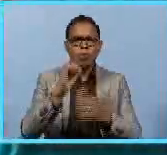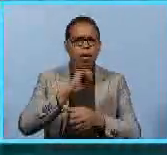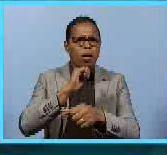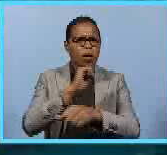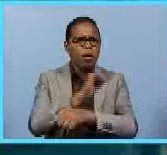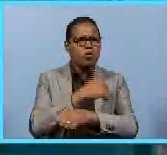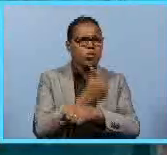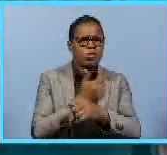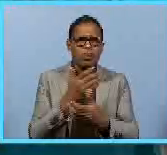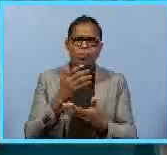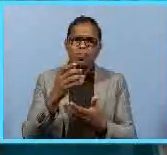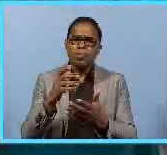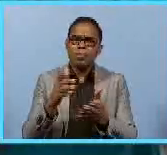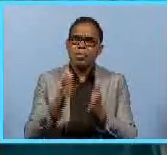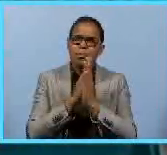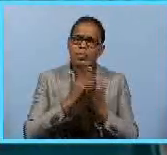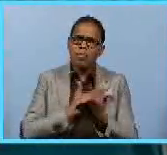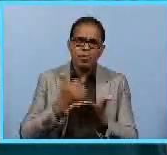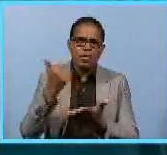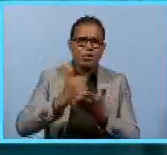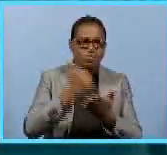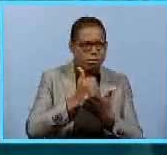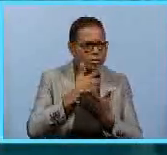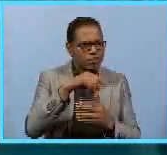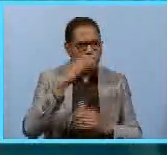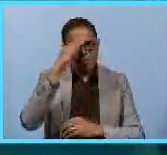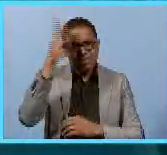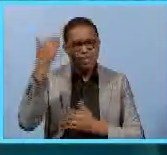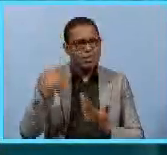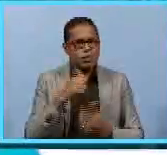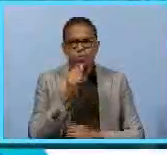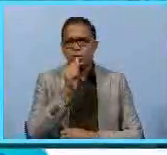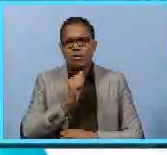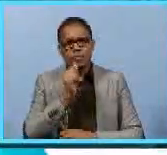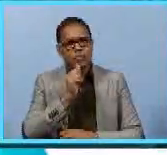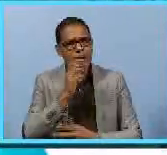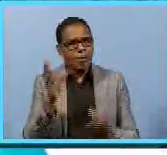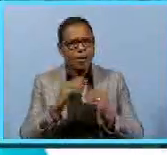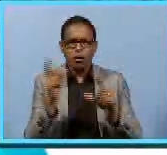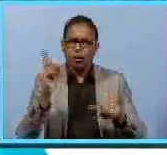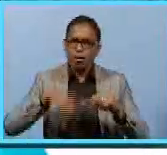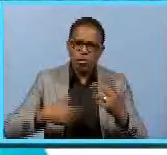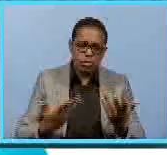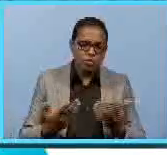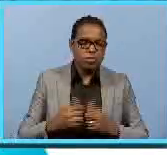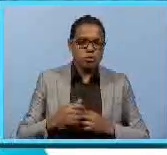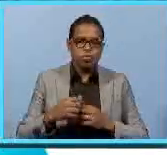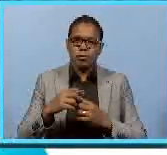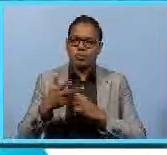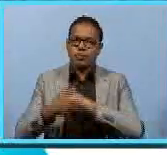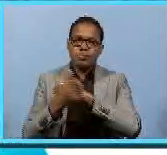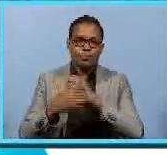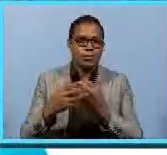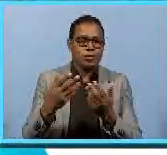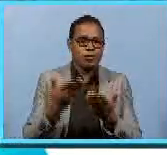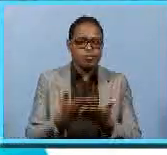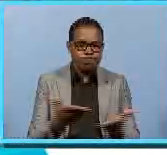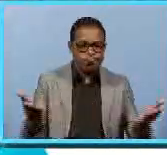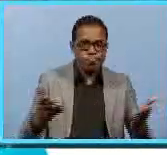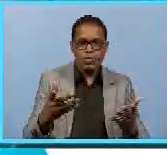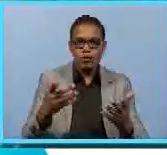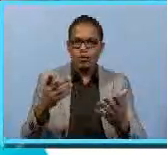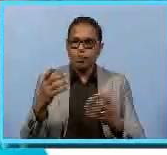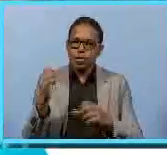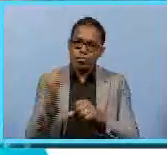Están pues al coger la loma, no aguantan más con robos incesantes tanto de reses como también de instrumentos hábiles para